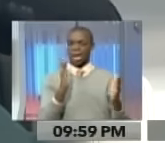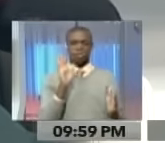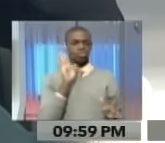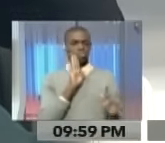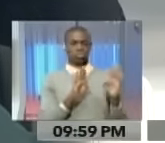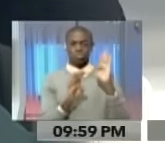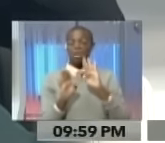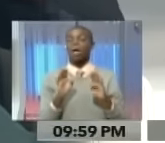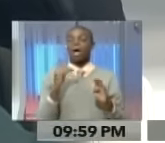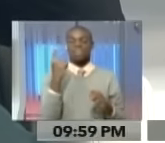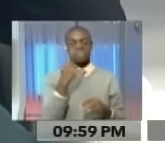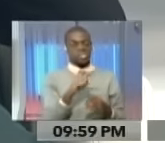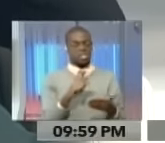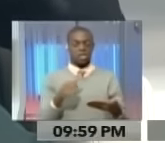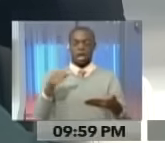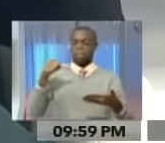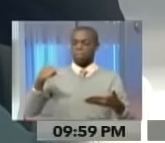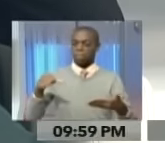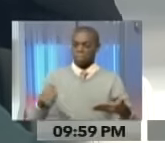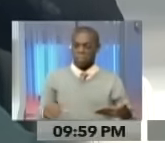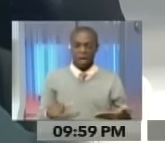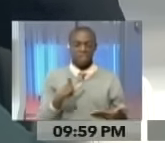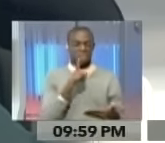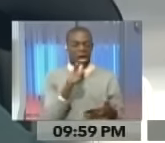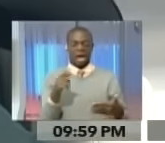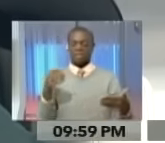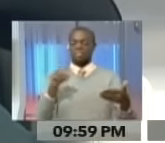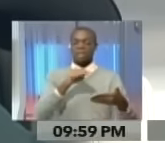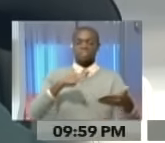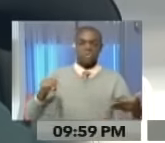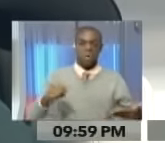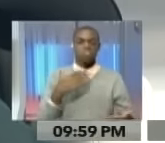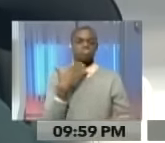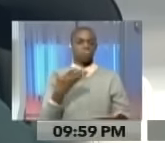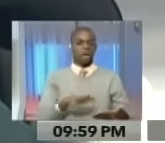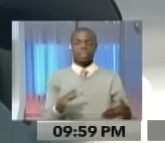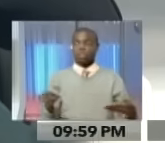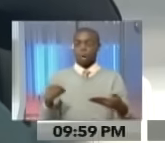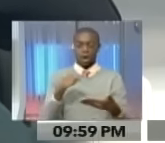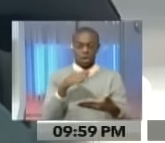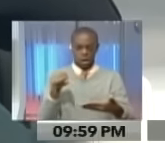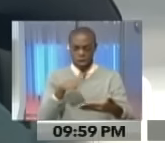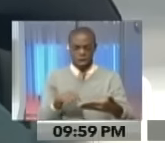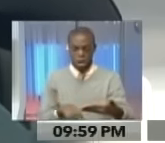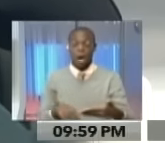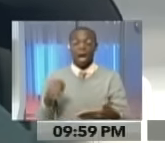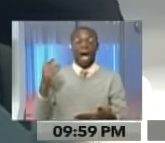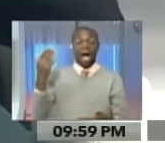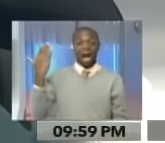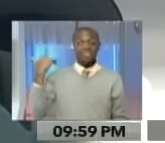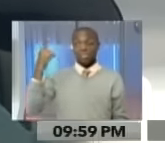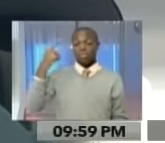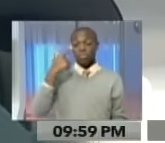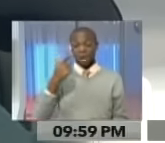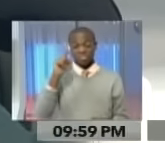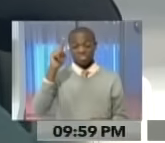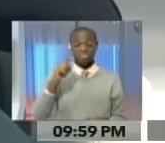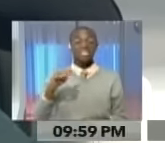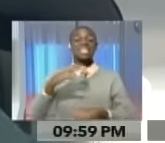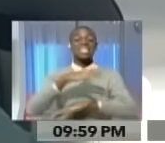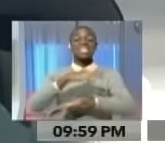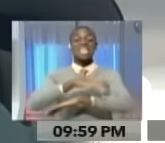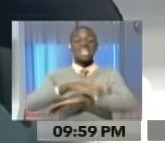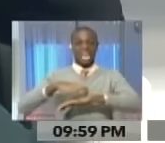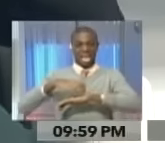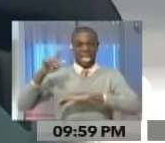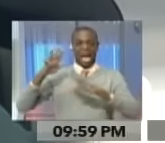miles de falsa huell repetidas huellas planas muertos firmando había casos dantescos Jordán en el tigre en el estado